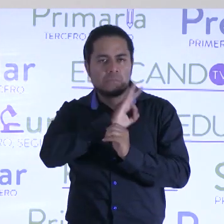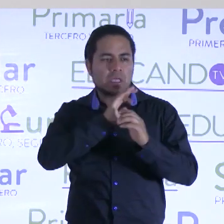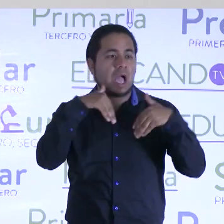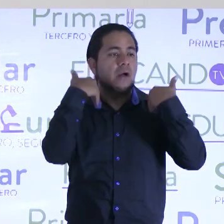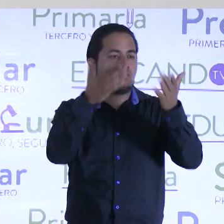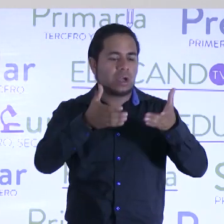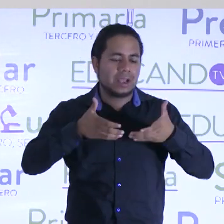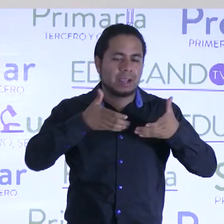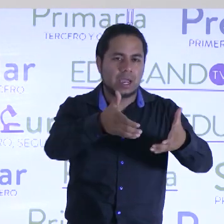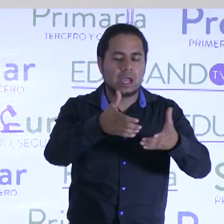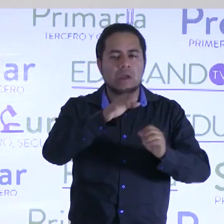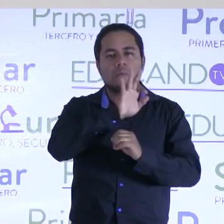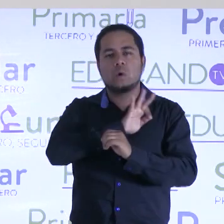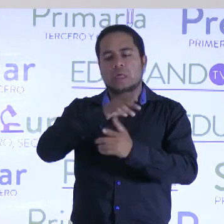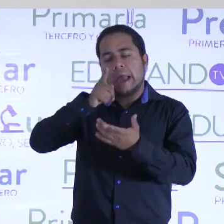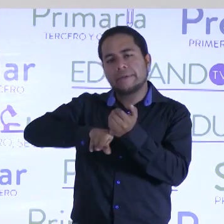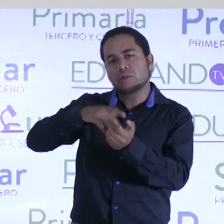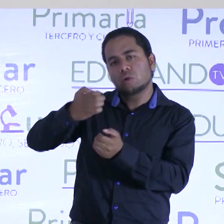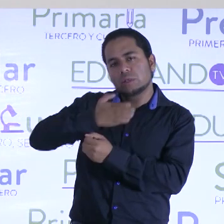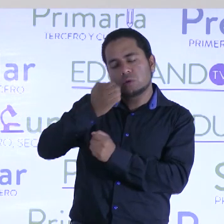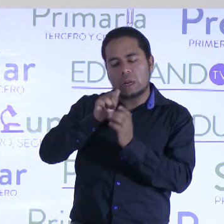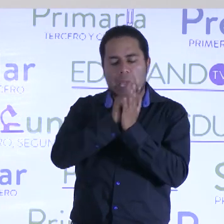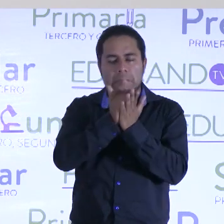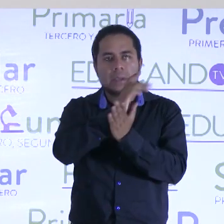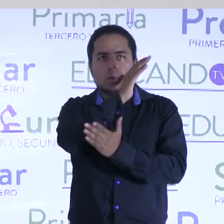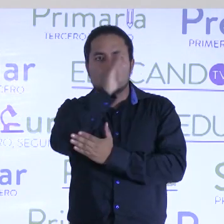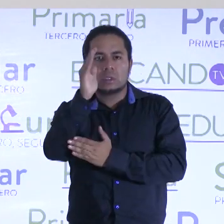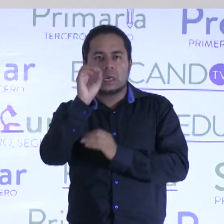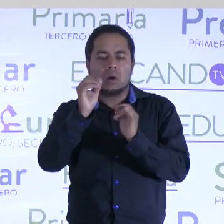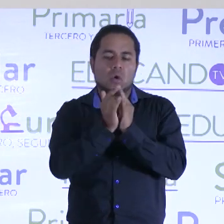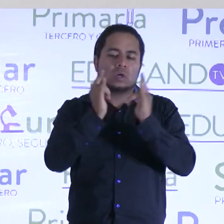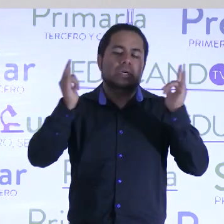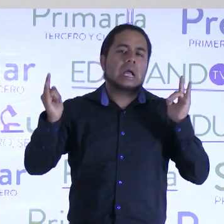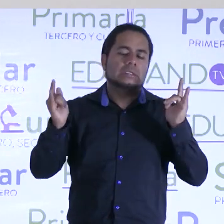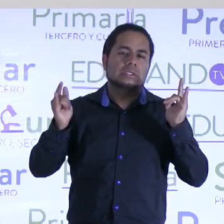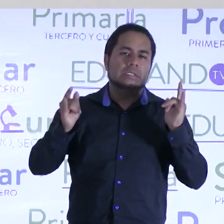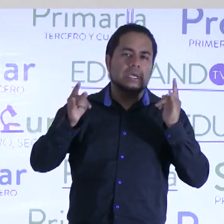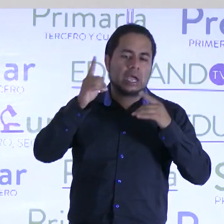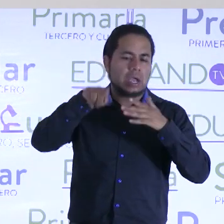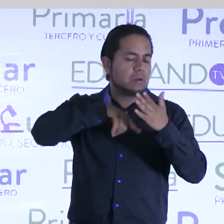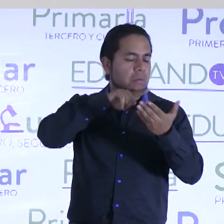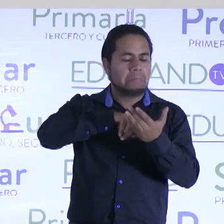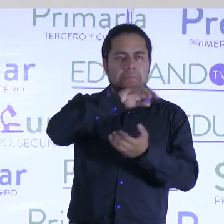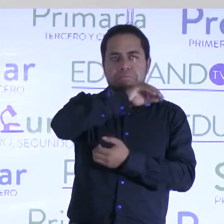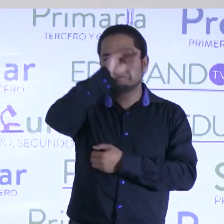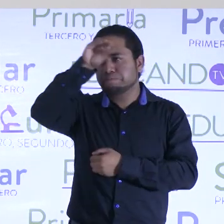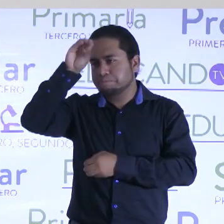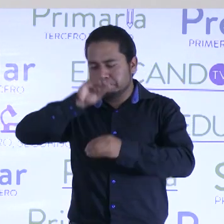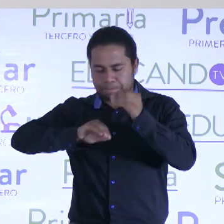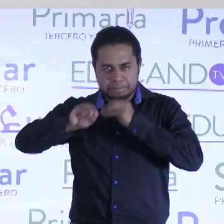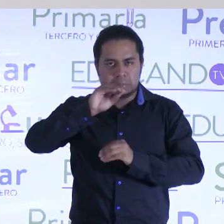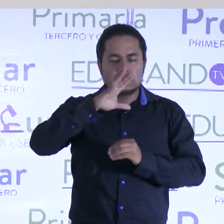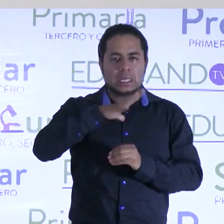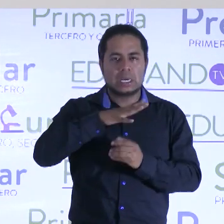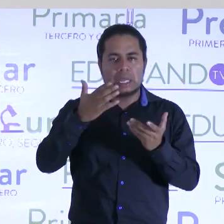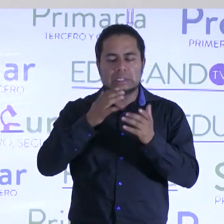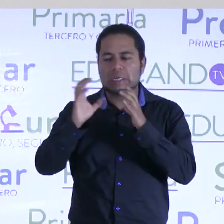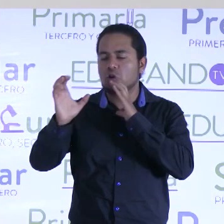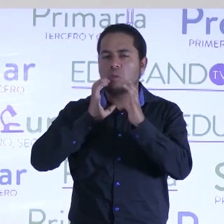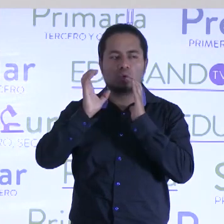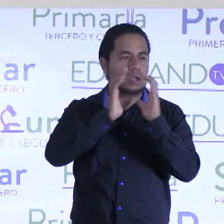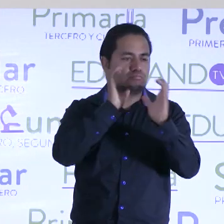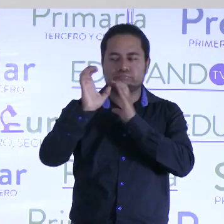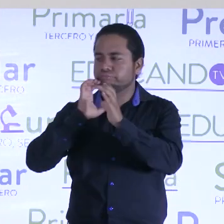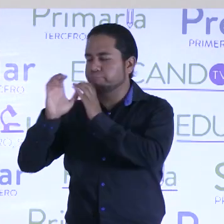en la calle, puede ser en la escuela, en la biblioteca, en la cancha, en todos los lugares realizamos